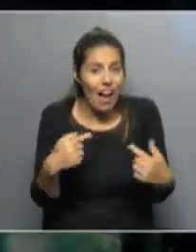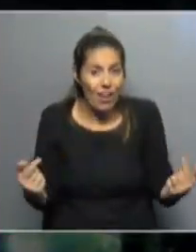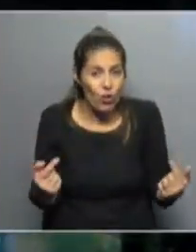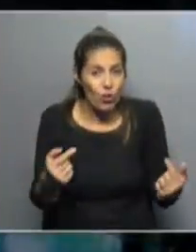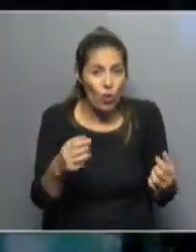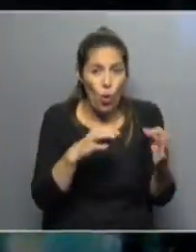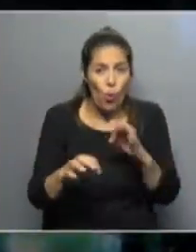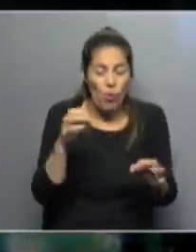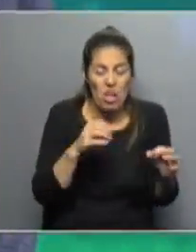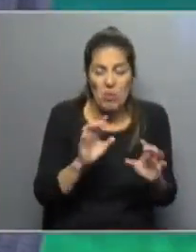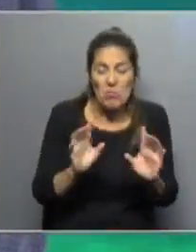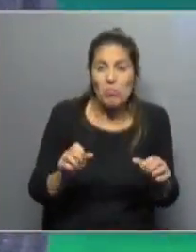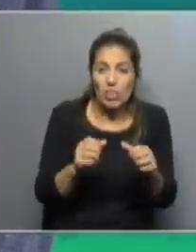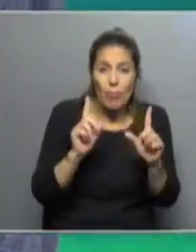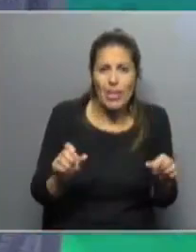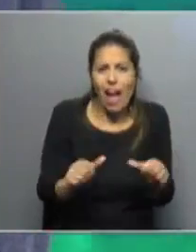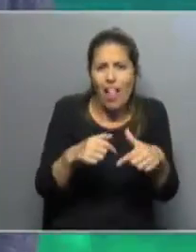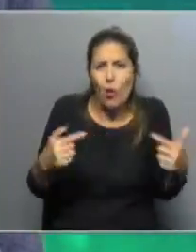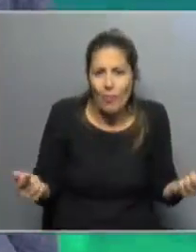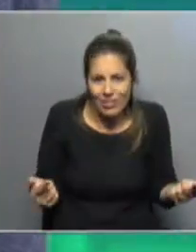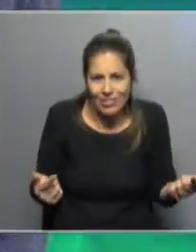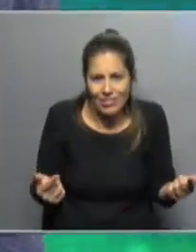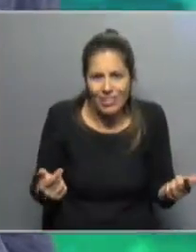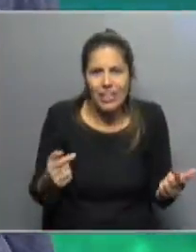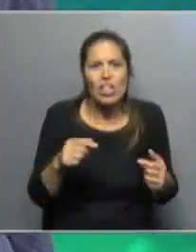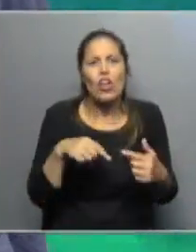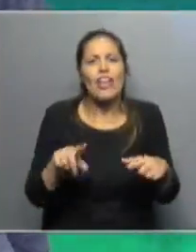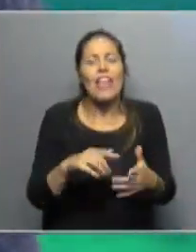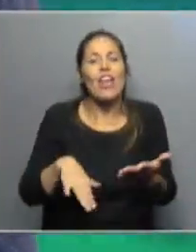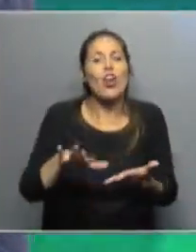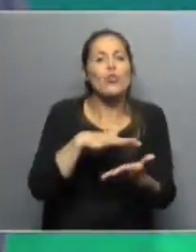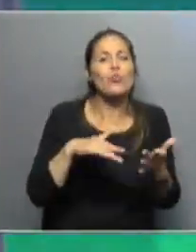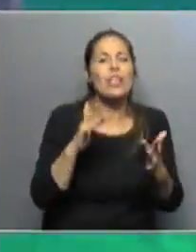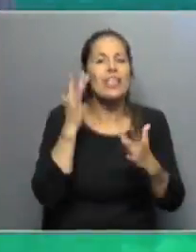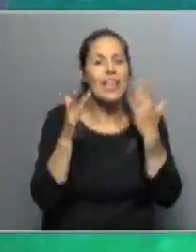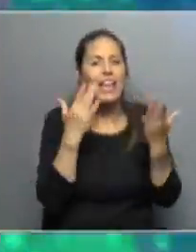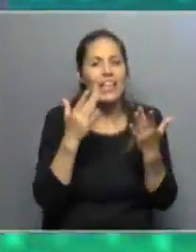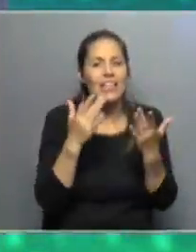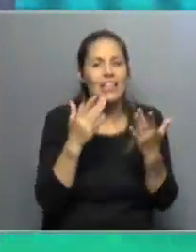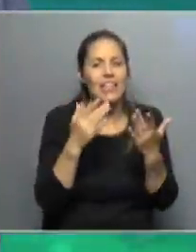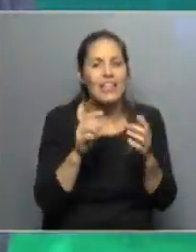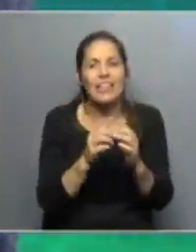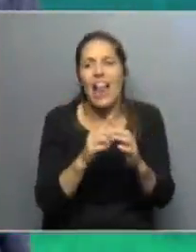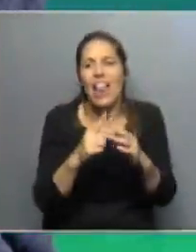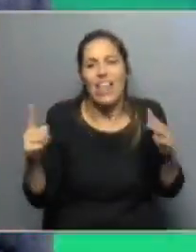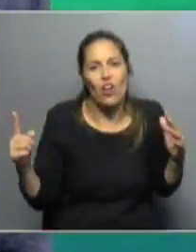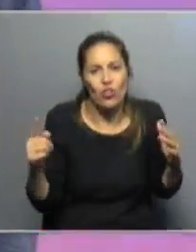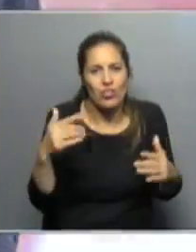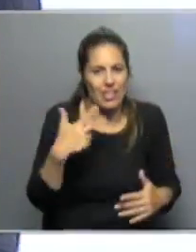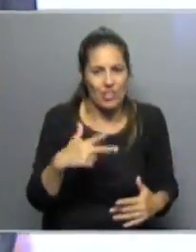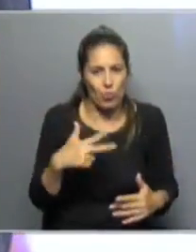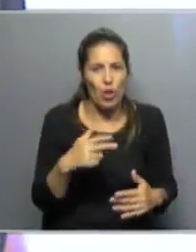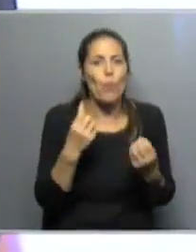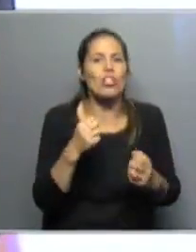también pasa algo ahí, ¿entendés? Por eso que nada de lo que sucede en el arte es ajeno al ser humano. Por eso es tan importante